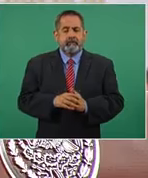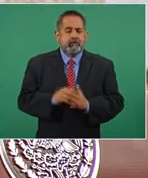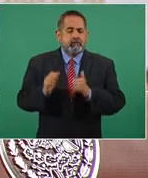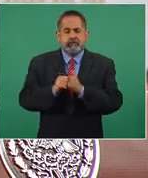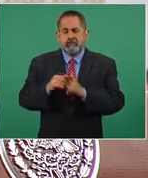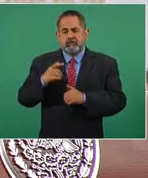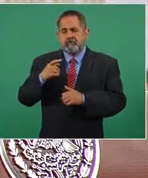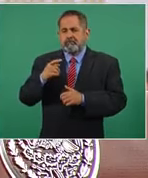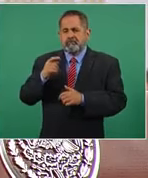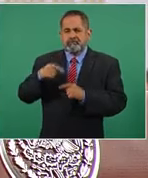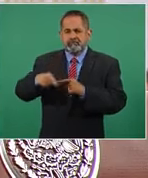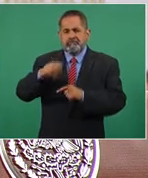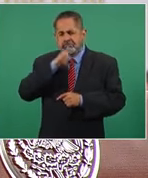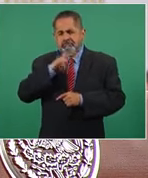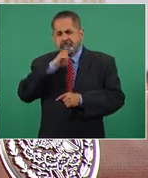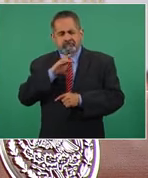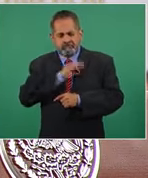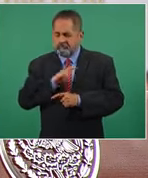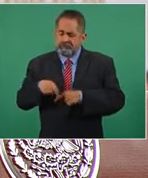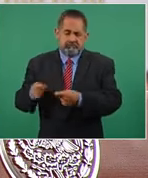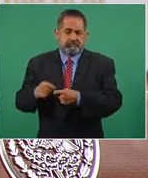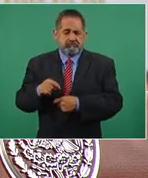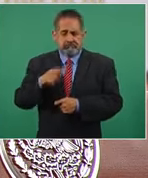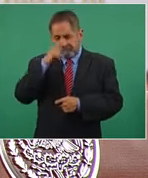relativamente rápido